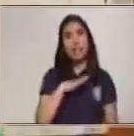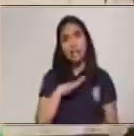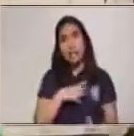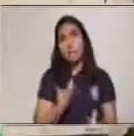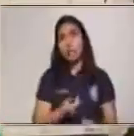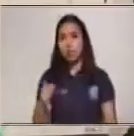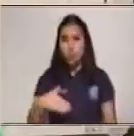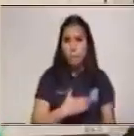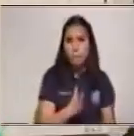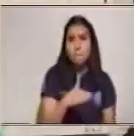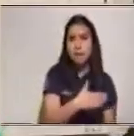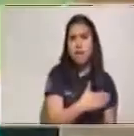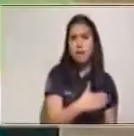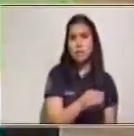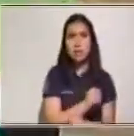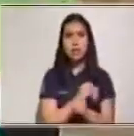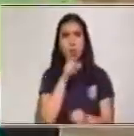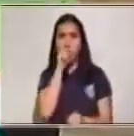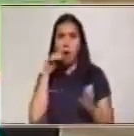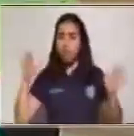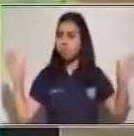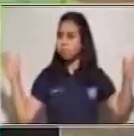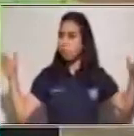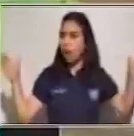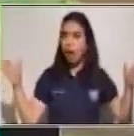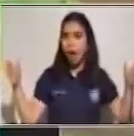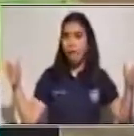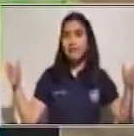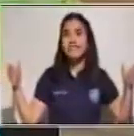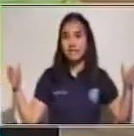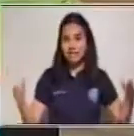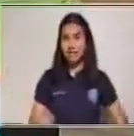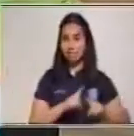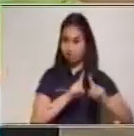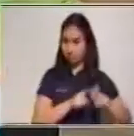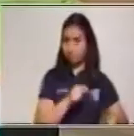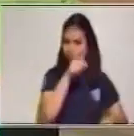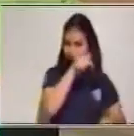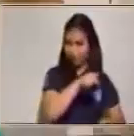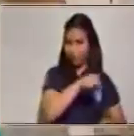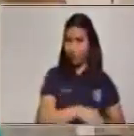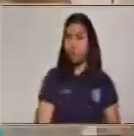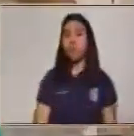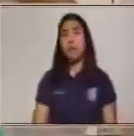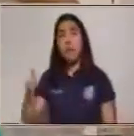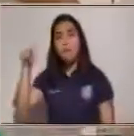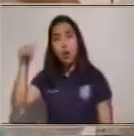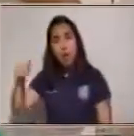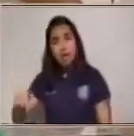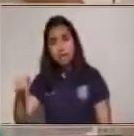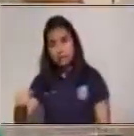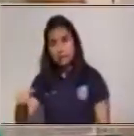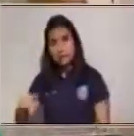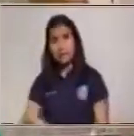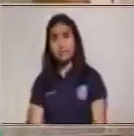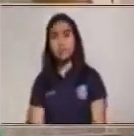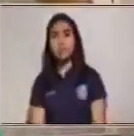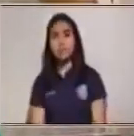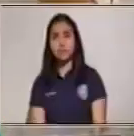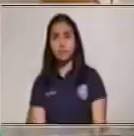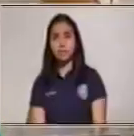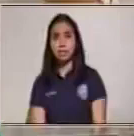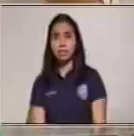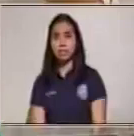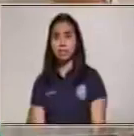los mamíferos. Pero en el caso de los invertebrados, se dividen